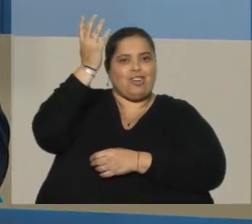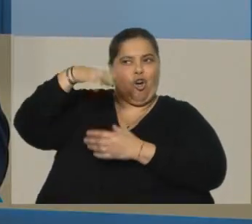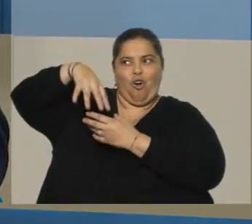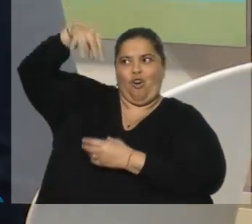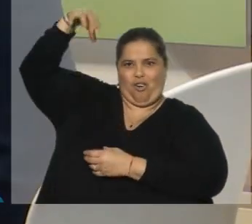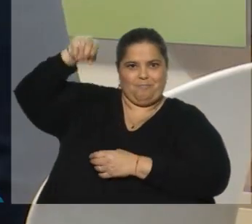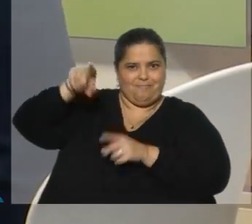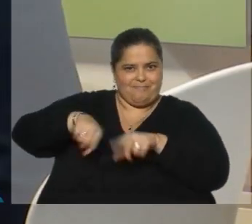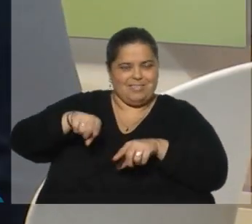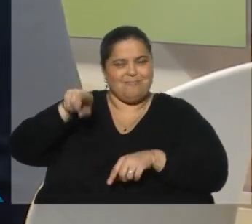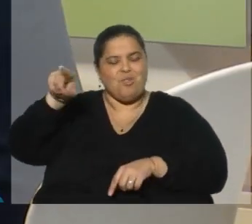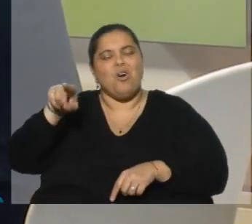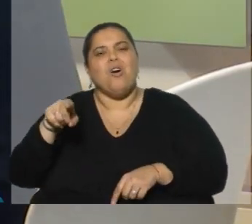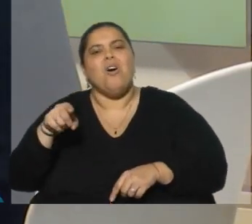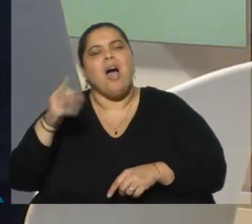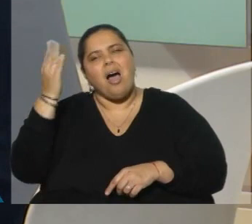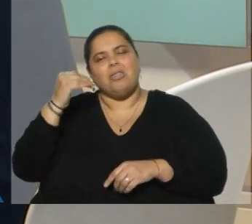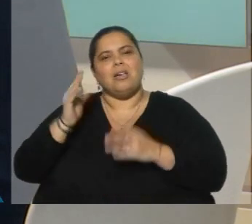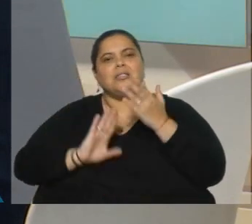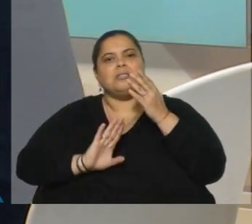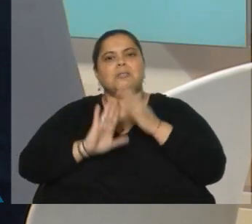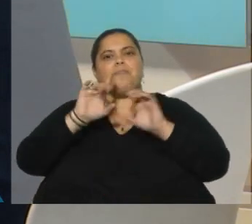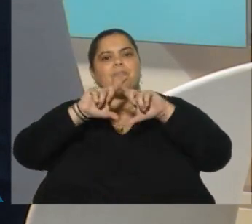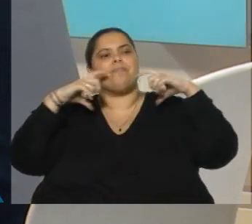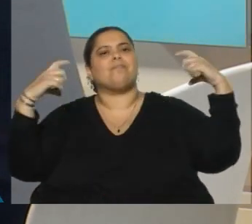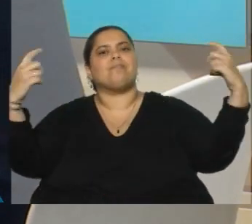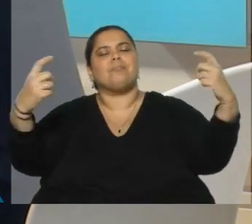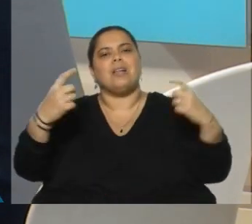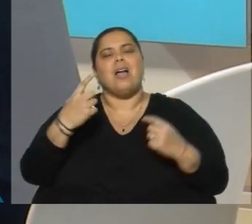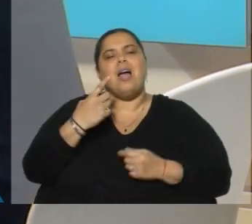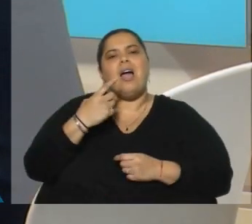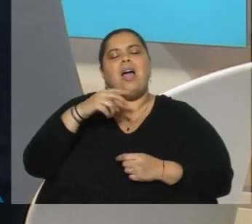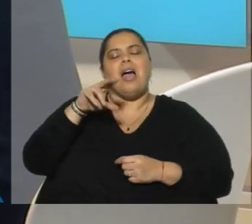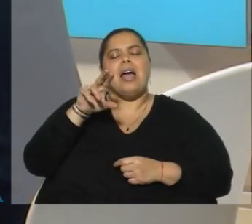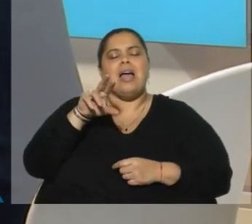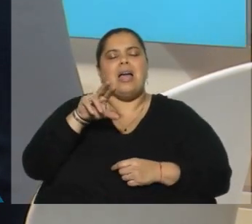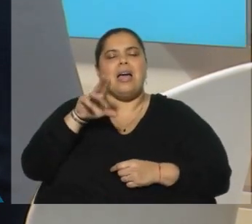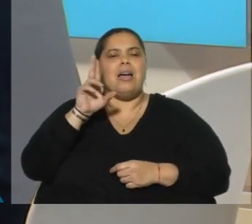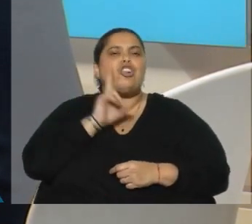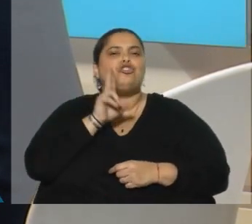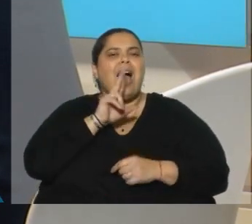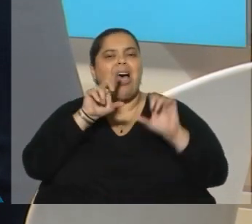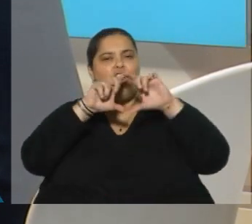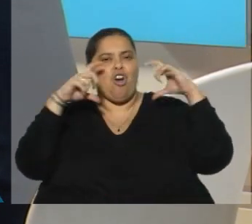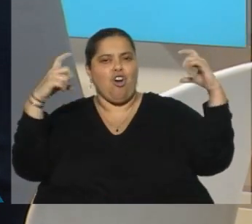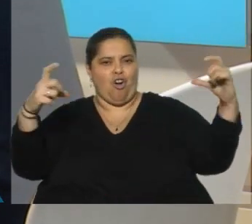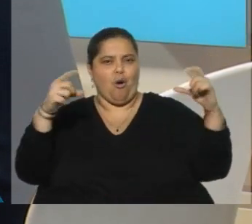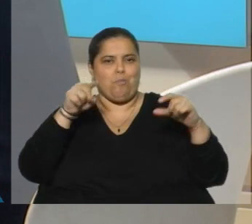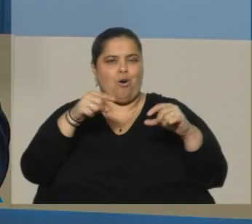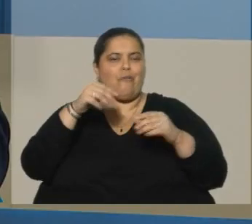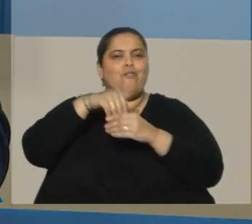una bandera, ahí está, sí. Que era por el voto rosado, voto celeste, era rosada en aquel, ¿no? Sí, sí. ¿Esa investigación sancionó